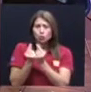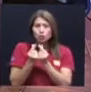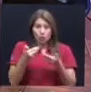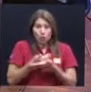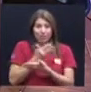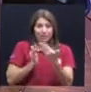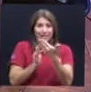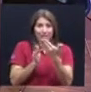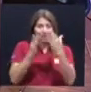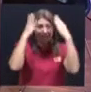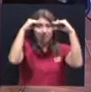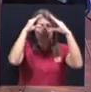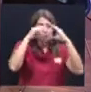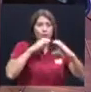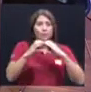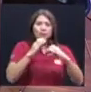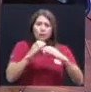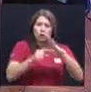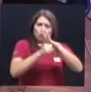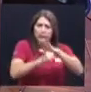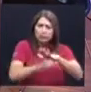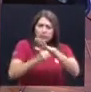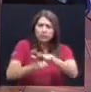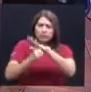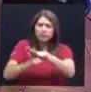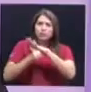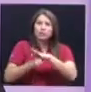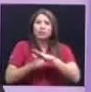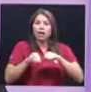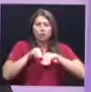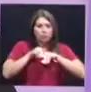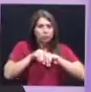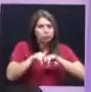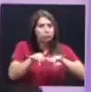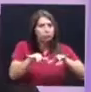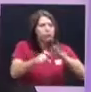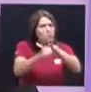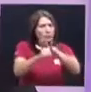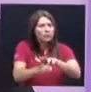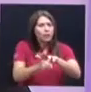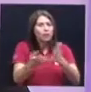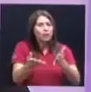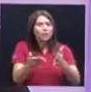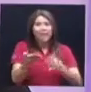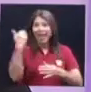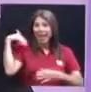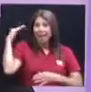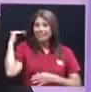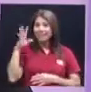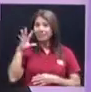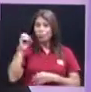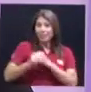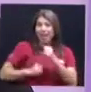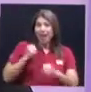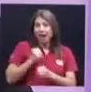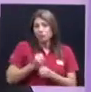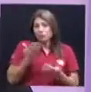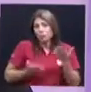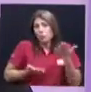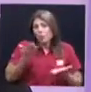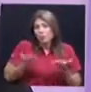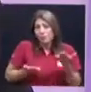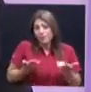tecnologías de la información y la comunicación que están ejerciendo algún grado de presión y que hace 50 años probablemente este tipo de